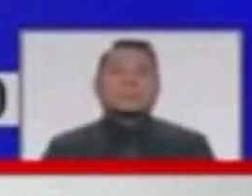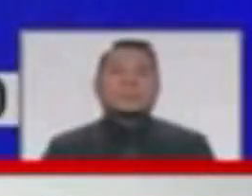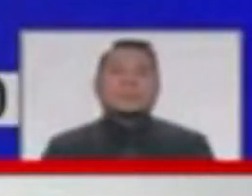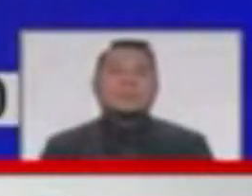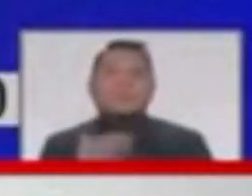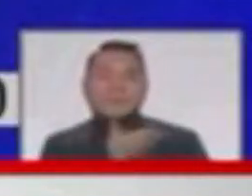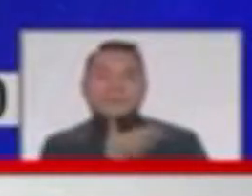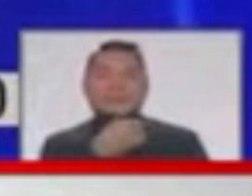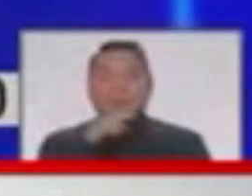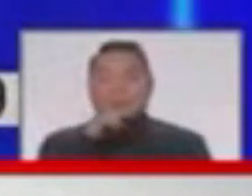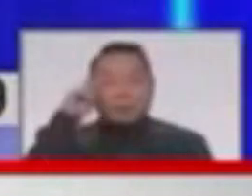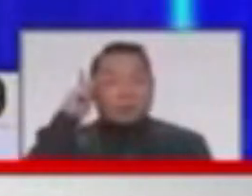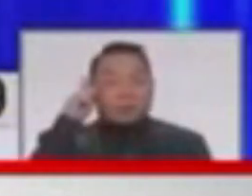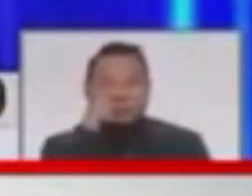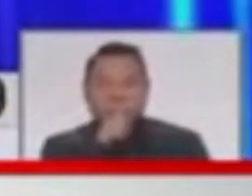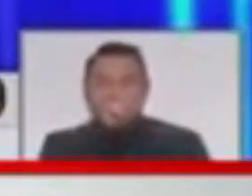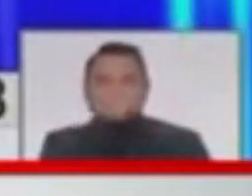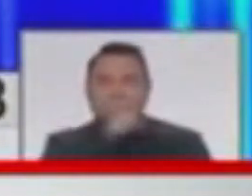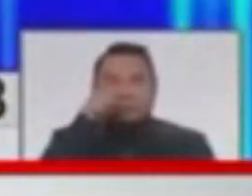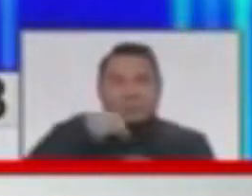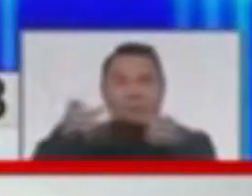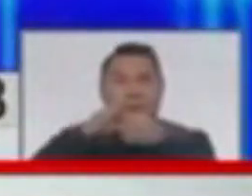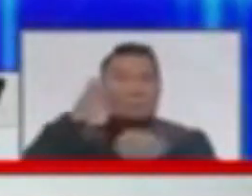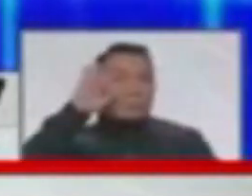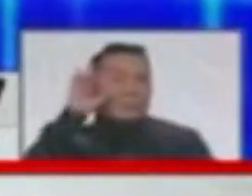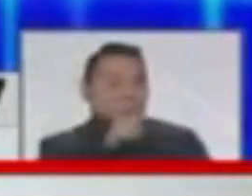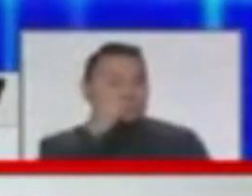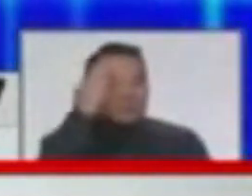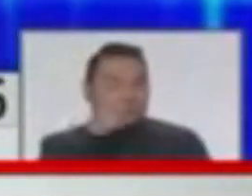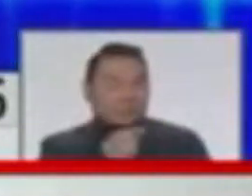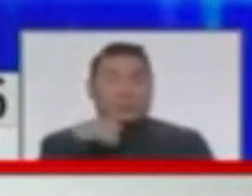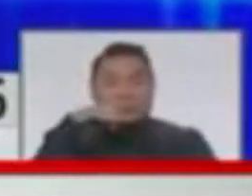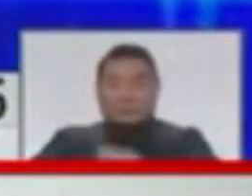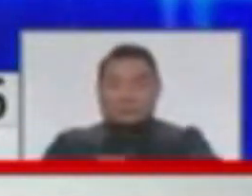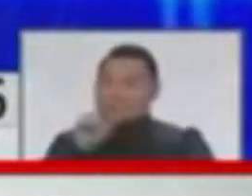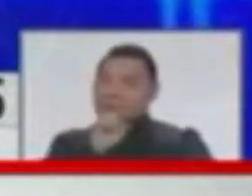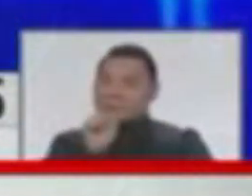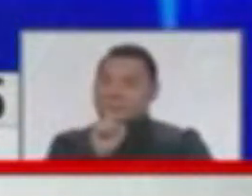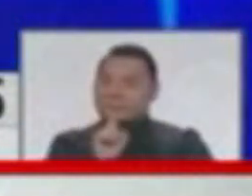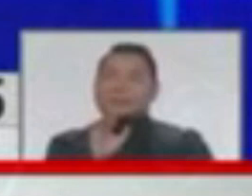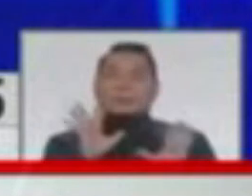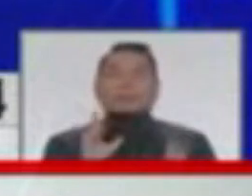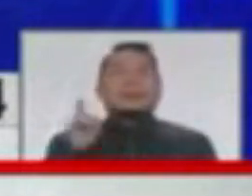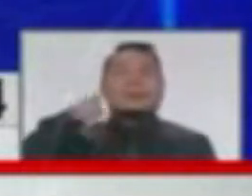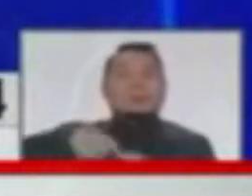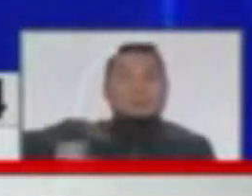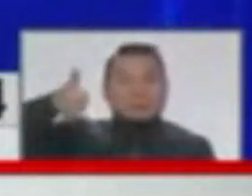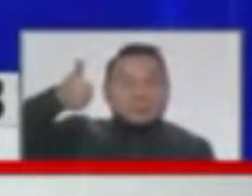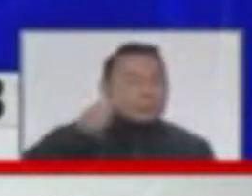Señora Keiko, ¿alguna vez ha participado en un operativo policial? No como detenida, sino como parte de la